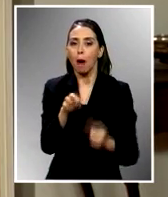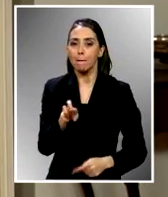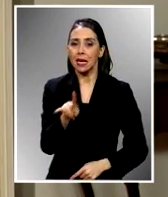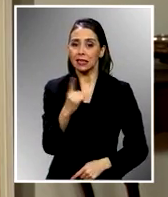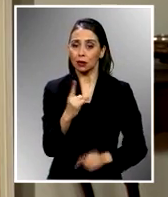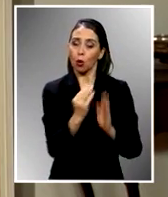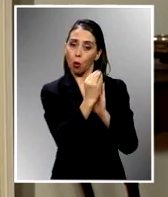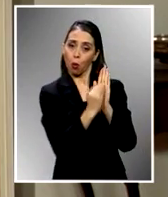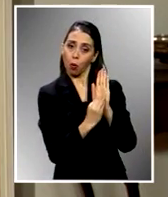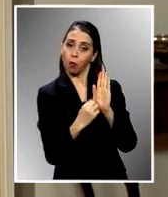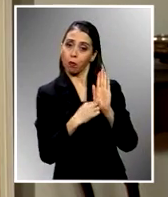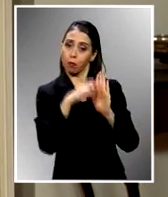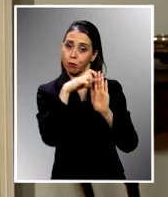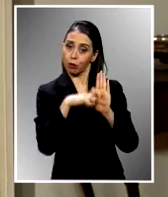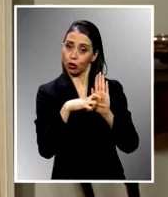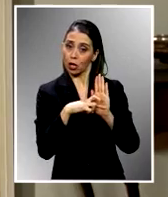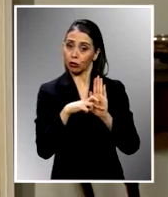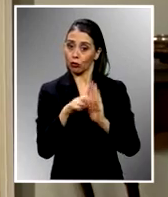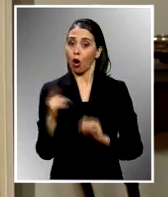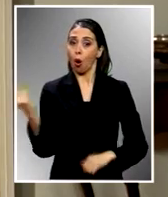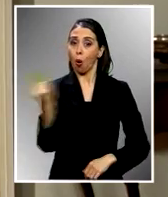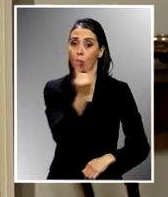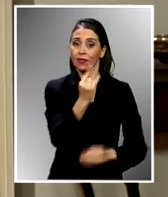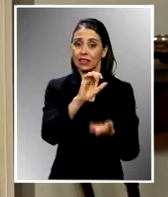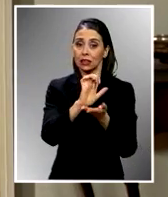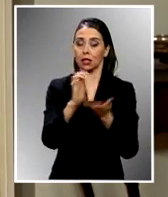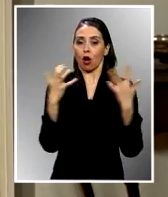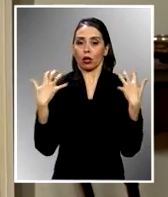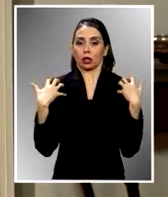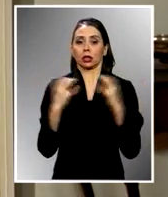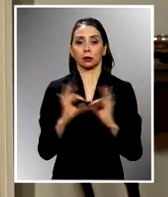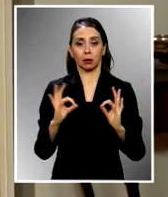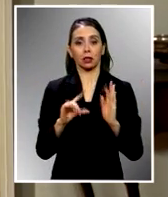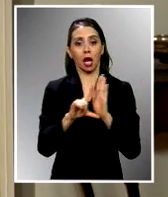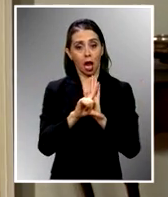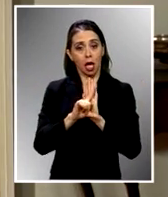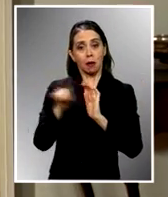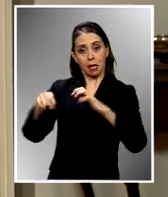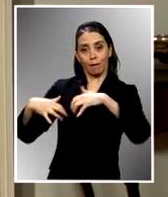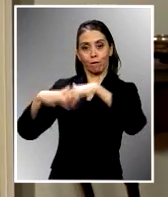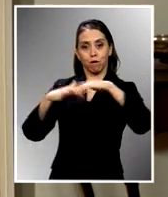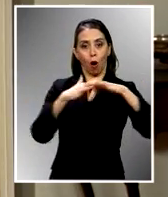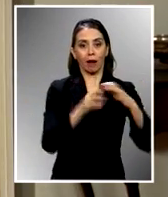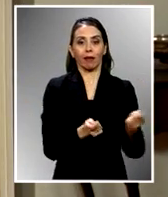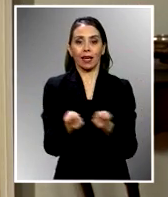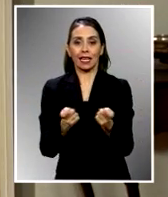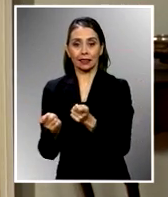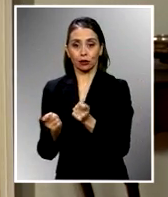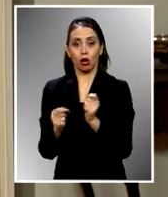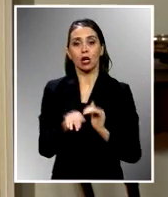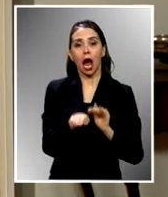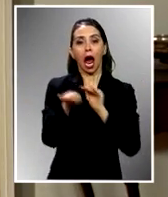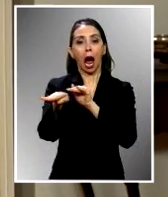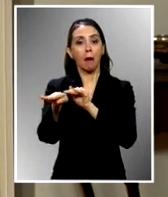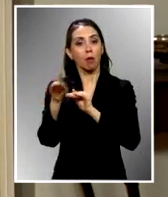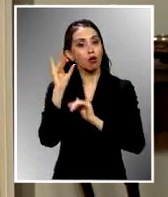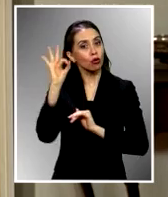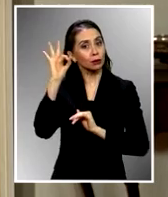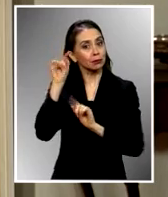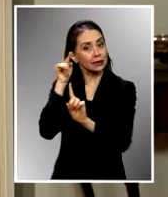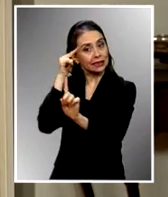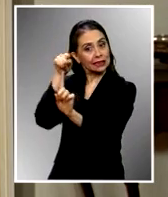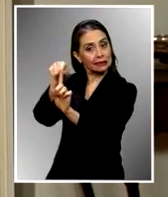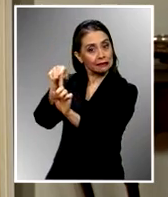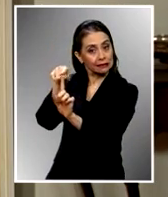propuesta las universidades del Estado tien un rol especial la ley fortalece su gestión y les da un apoyo preferente porque están